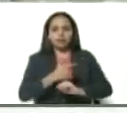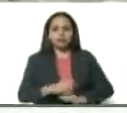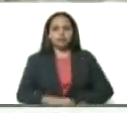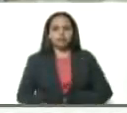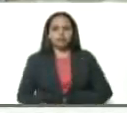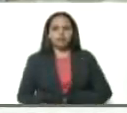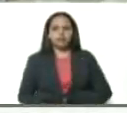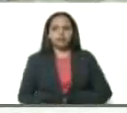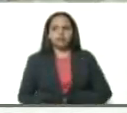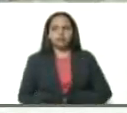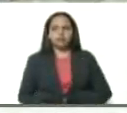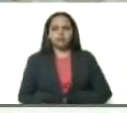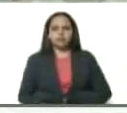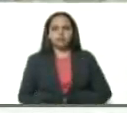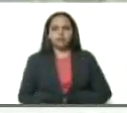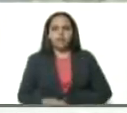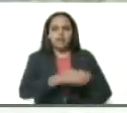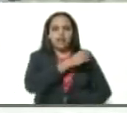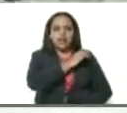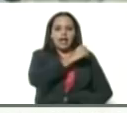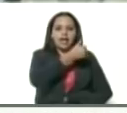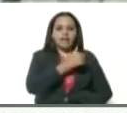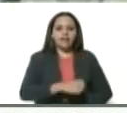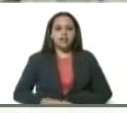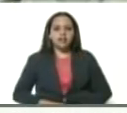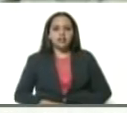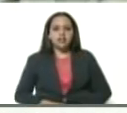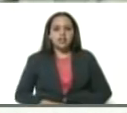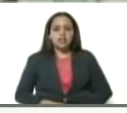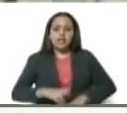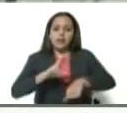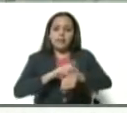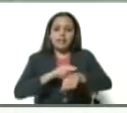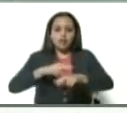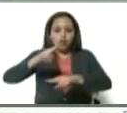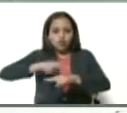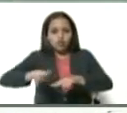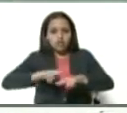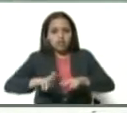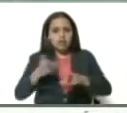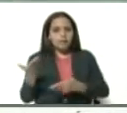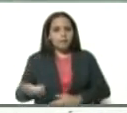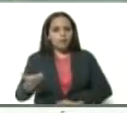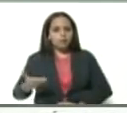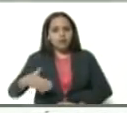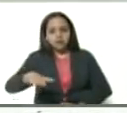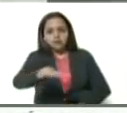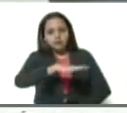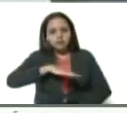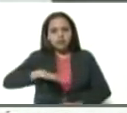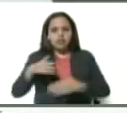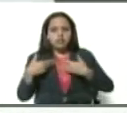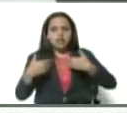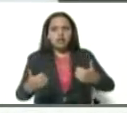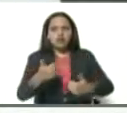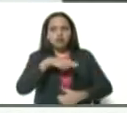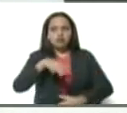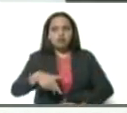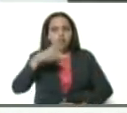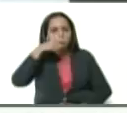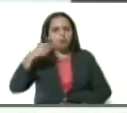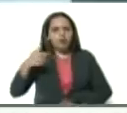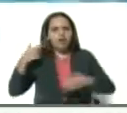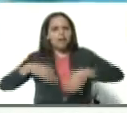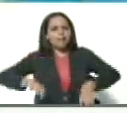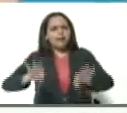Henry Hernández, la jefa de pediatría de esta importante área para la salud de nuestro pueblo y sobre